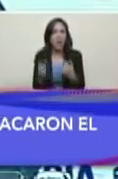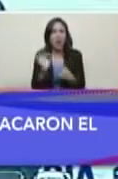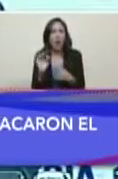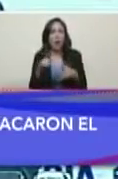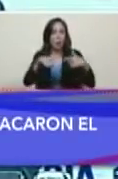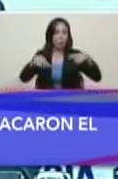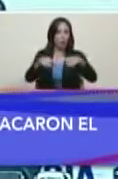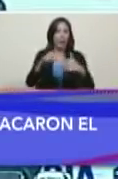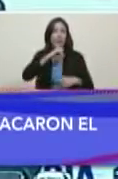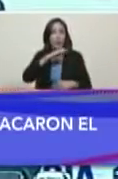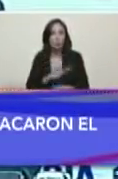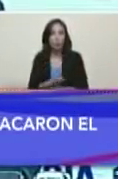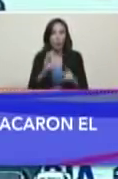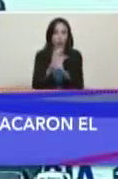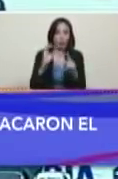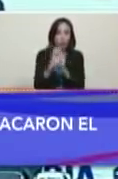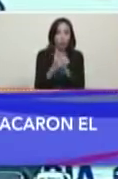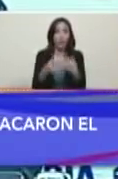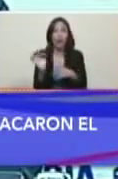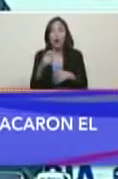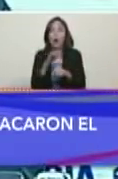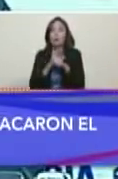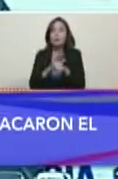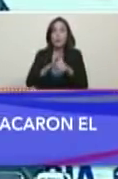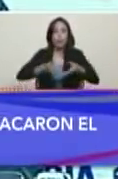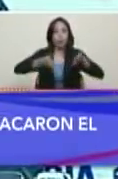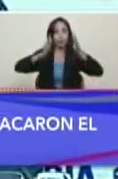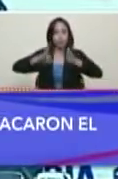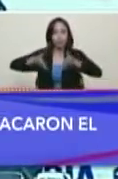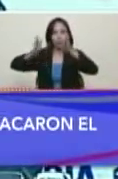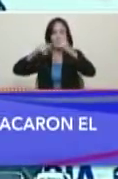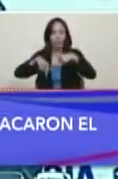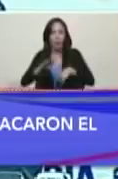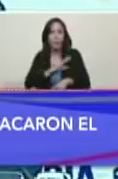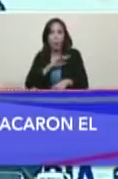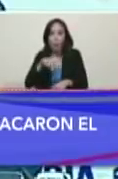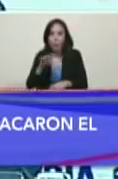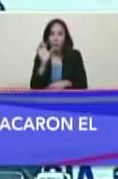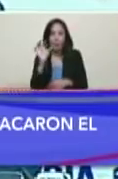culturales, para atacar símbolos de la patria.